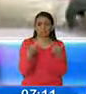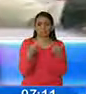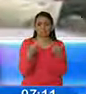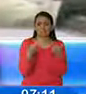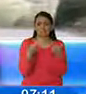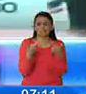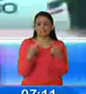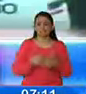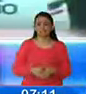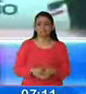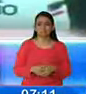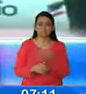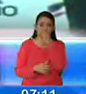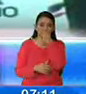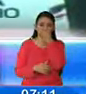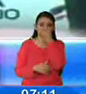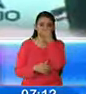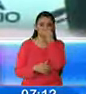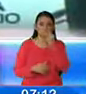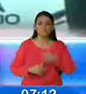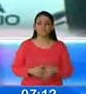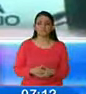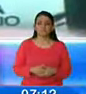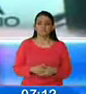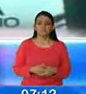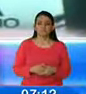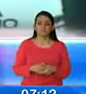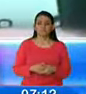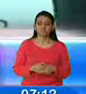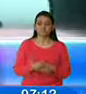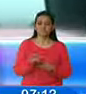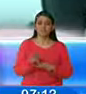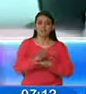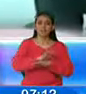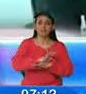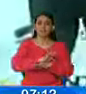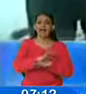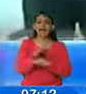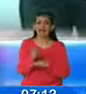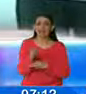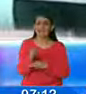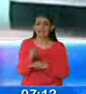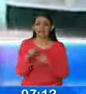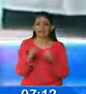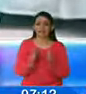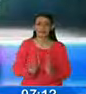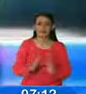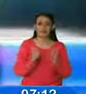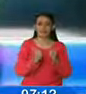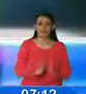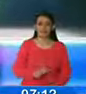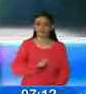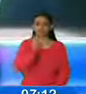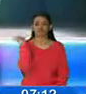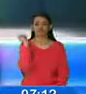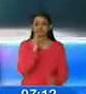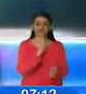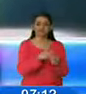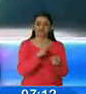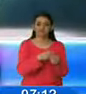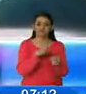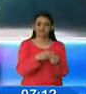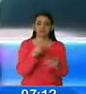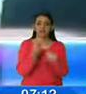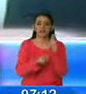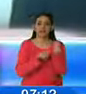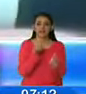el Legislativo. Un magnífico bloque en la Asamblea Nacional. Y nos